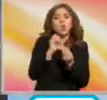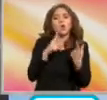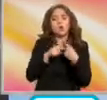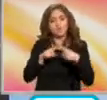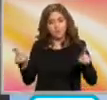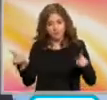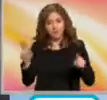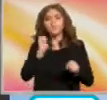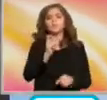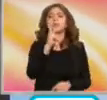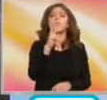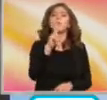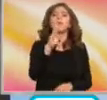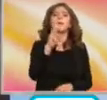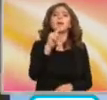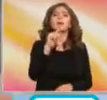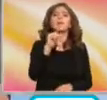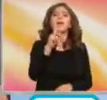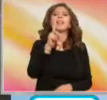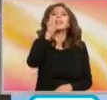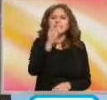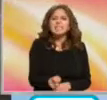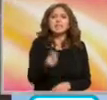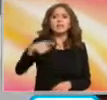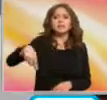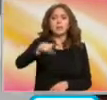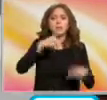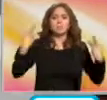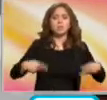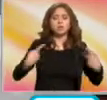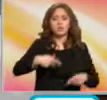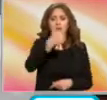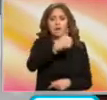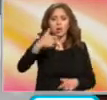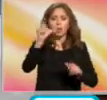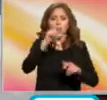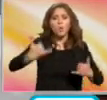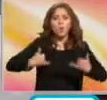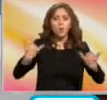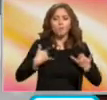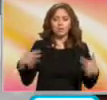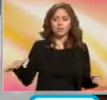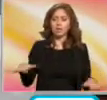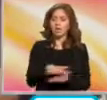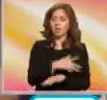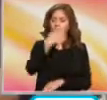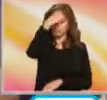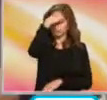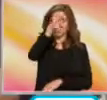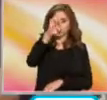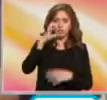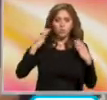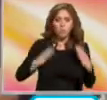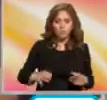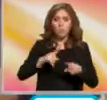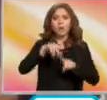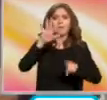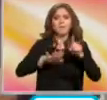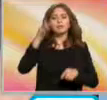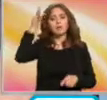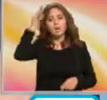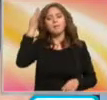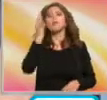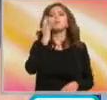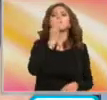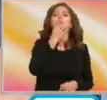la pubertad es el inicio de todos estos cambios en nuestros caracteres sexuales secundarios. Es decir, empieza a salir vello, empieza a cambiar la